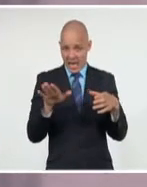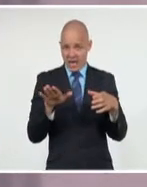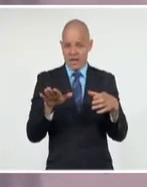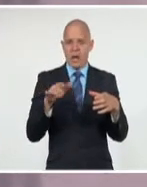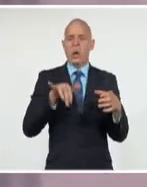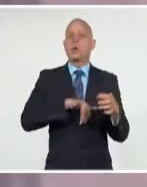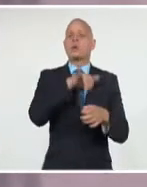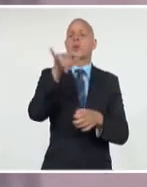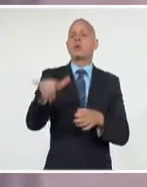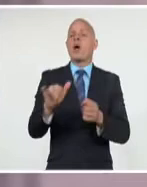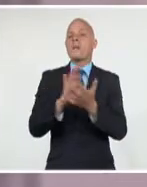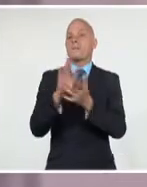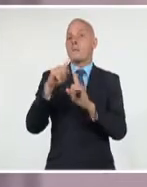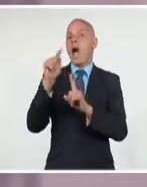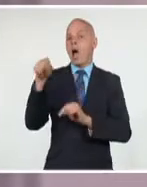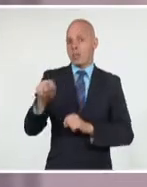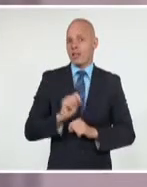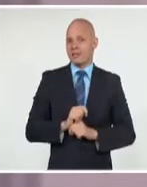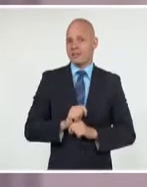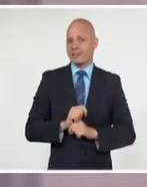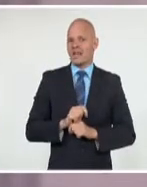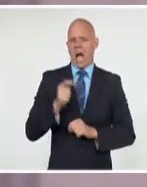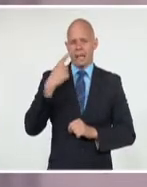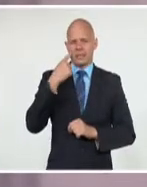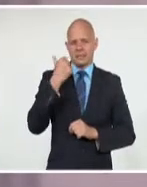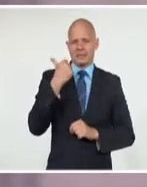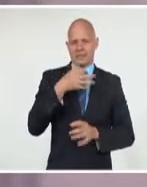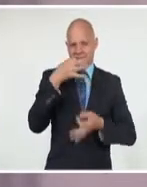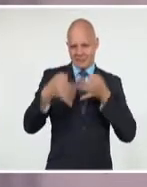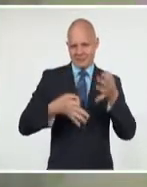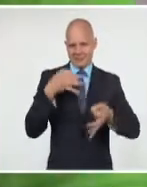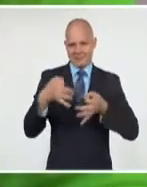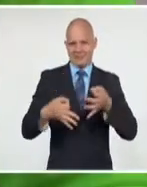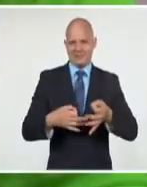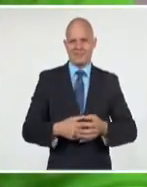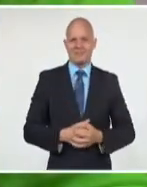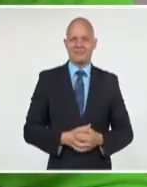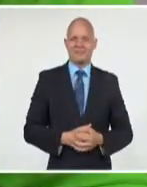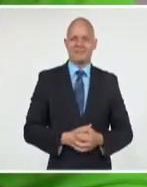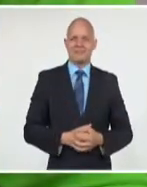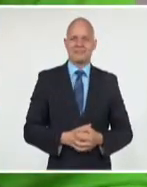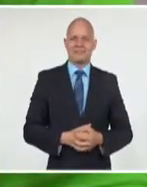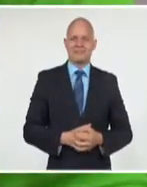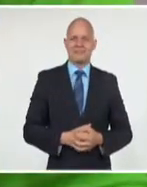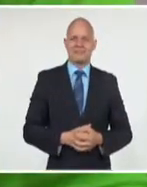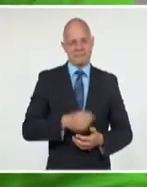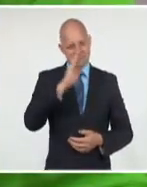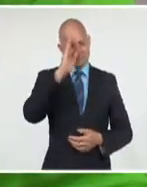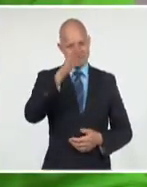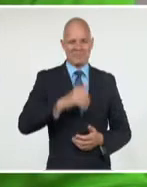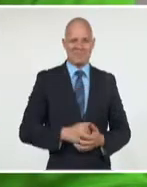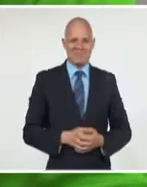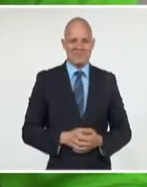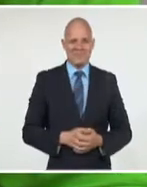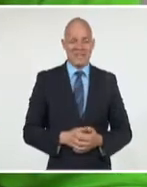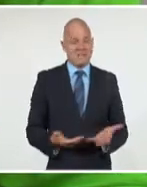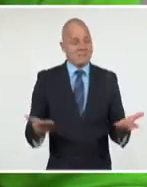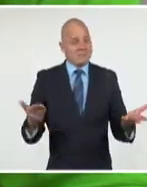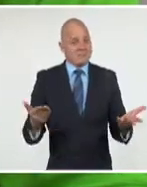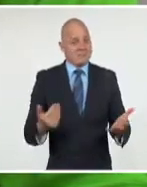ciudad de Matanzas. Más detalles con el colega Aurelio Prieto Lemán. Gracias, Pavel. Sí,